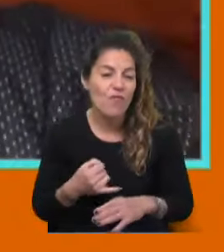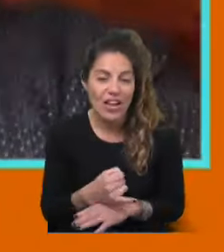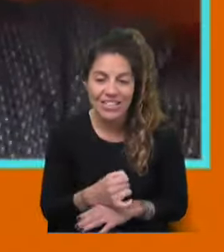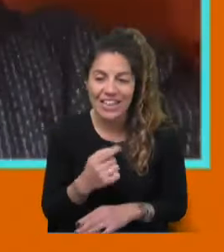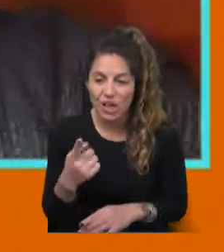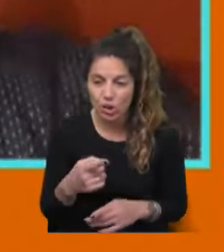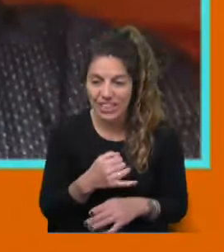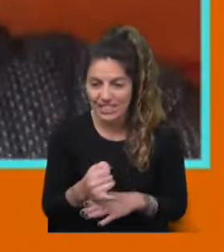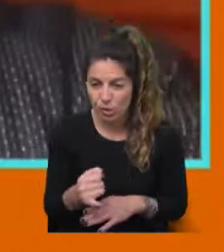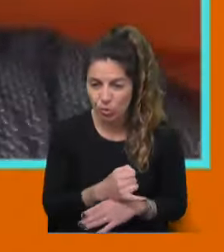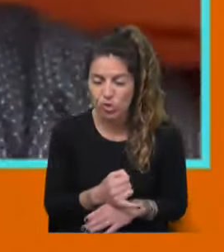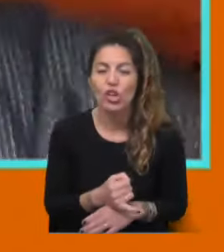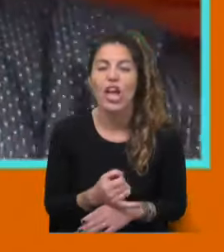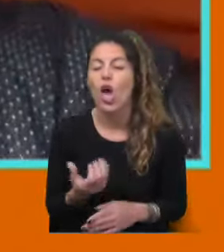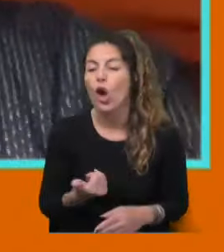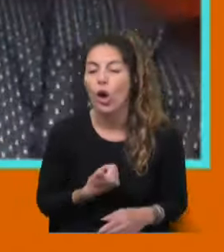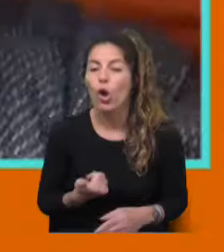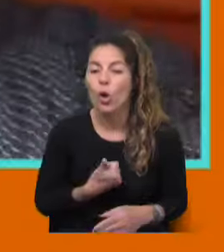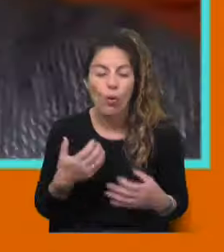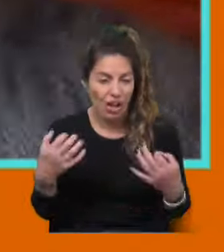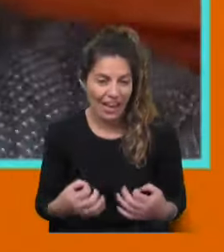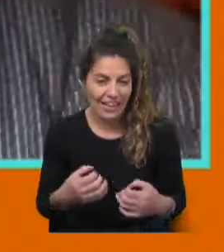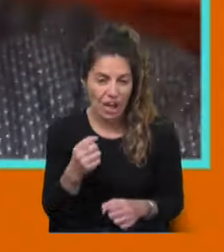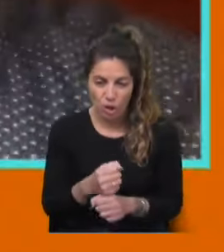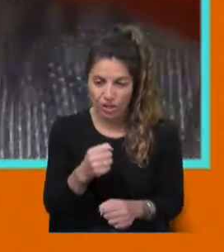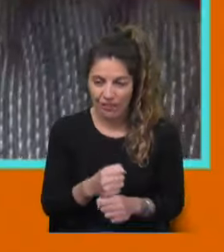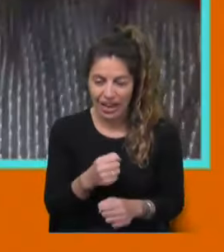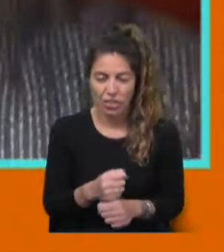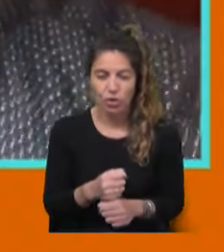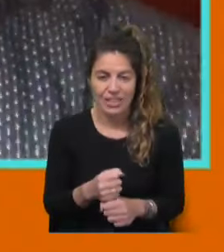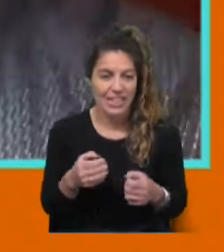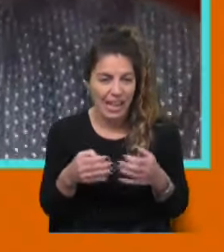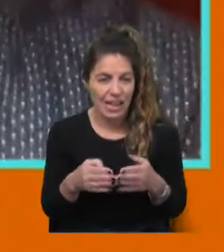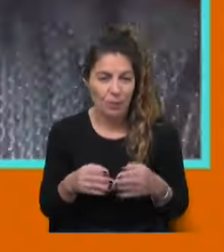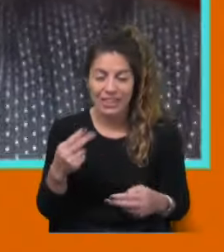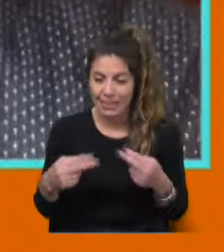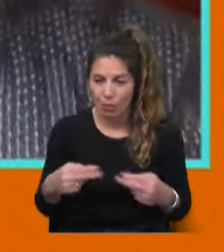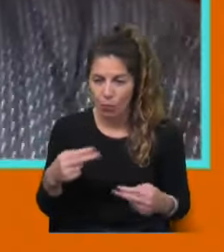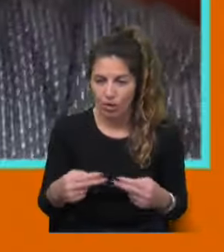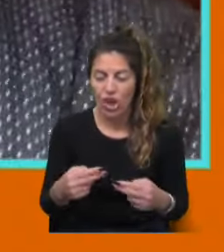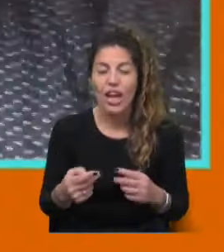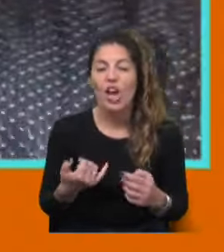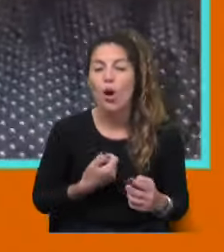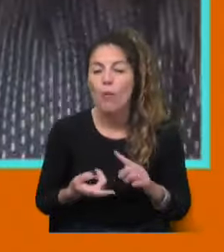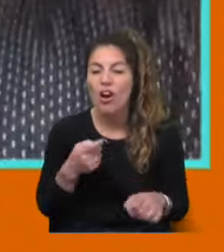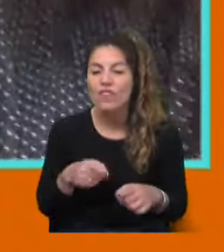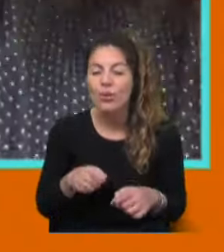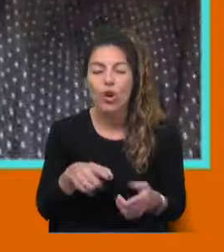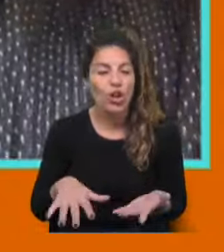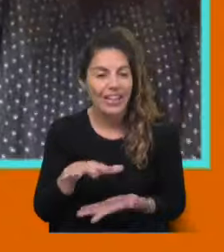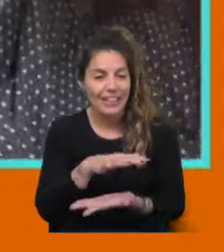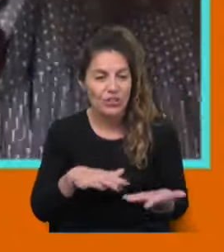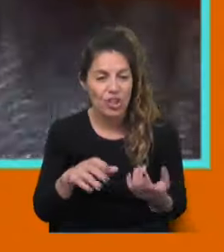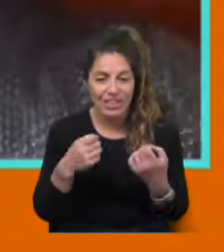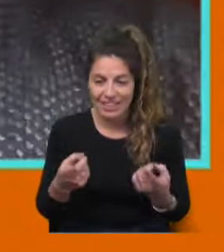otros organismos. ¿Cómo es la realidad de los trabajadores y de las trabajadoras en aduanas, y cómo es el vínculo con este tipo de situaciones que